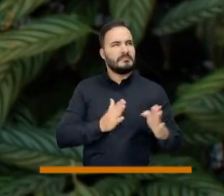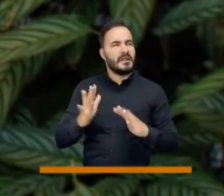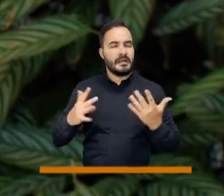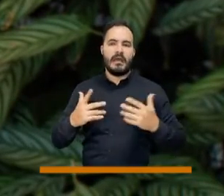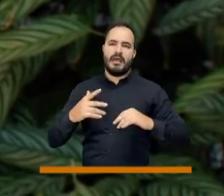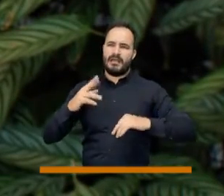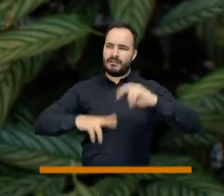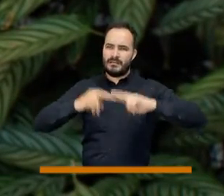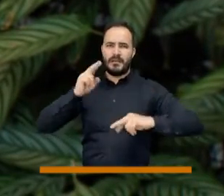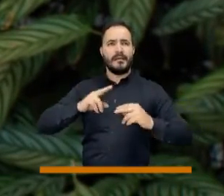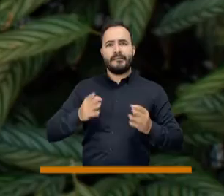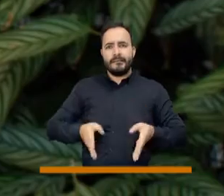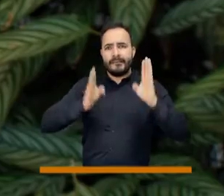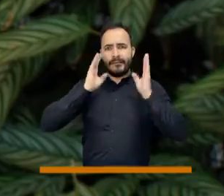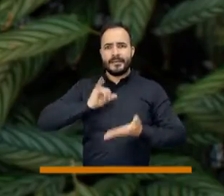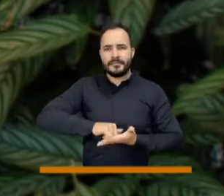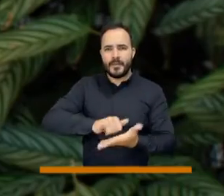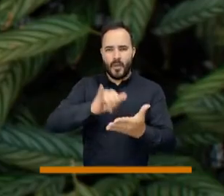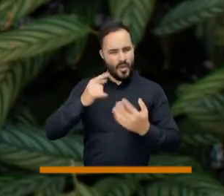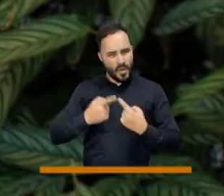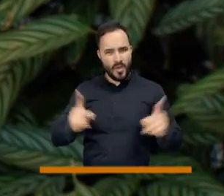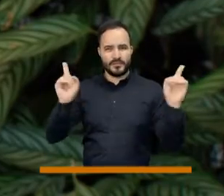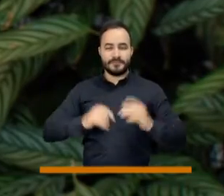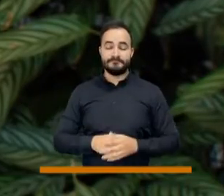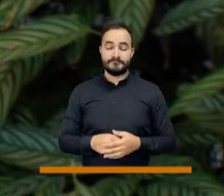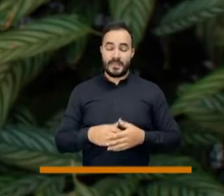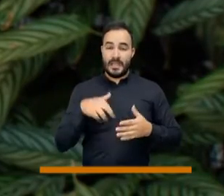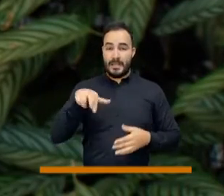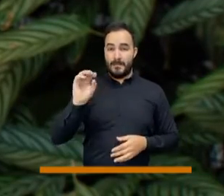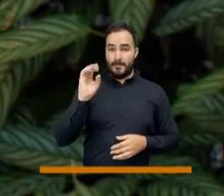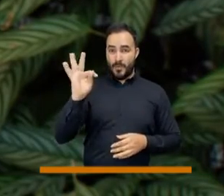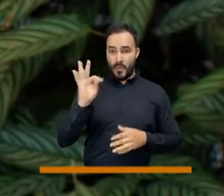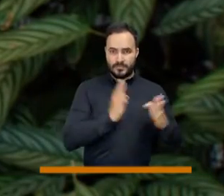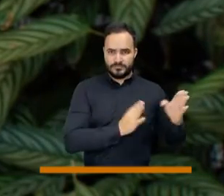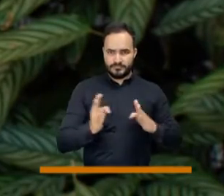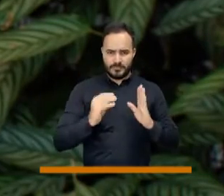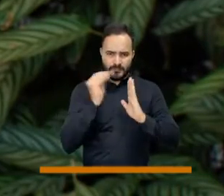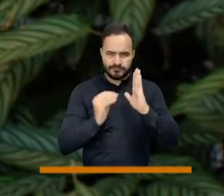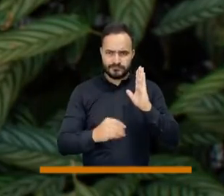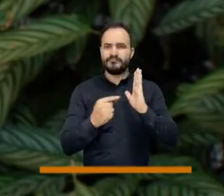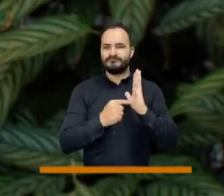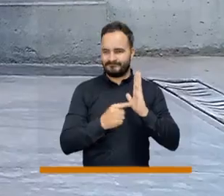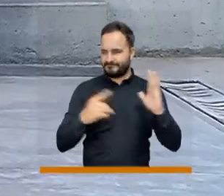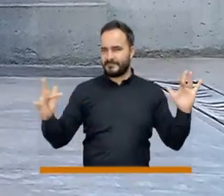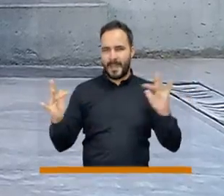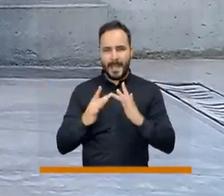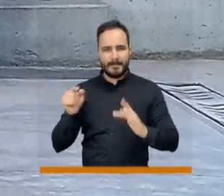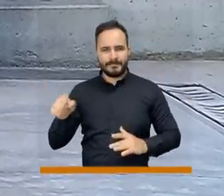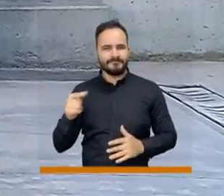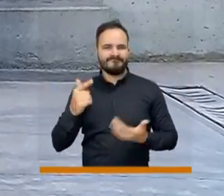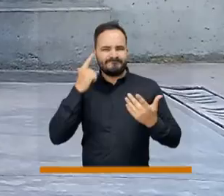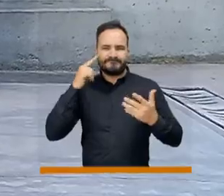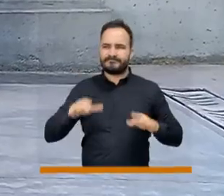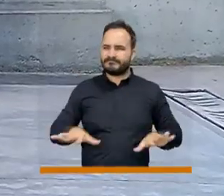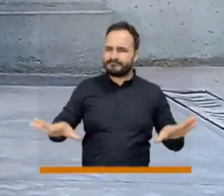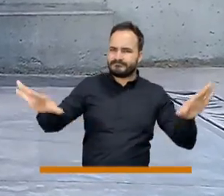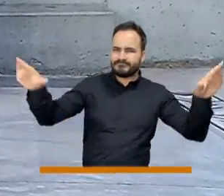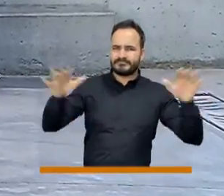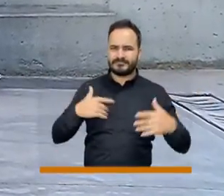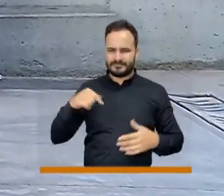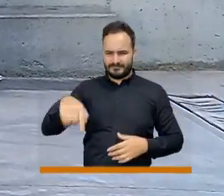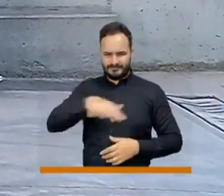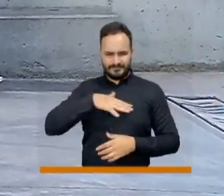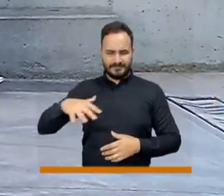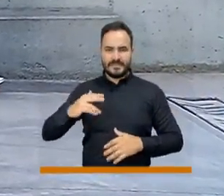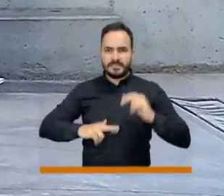de ordenamiento territorial y la planificación del territorio que quiere disminuir la presión que existe sobre nuestras laderas sobrepobladas.